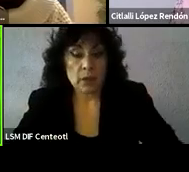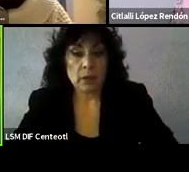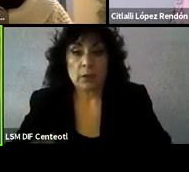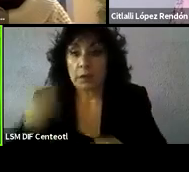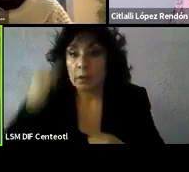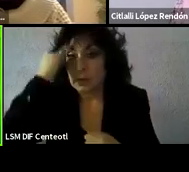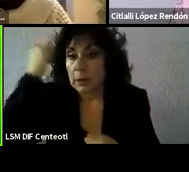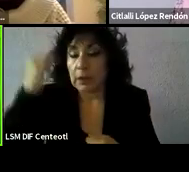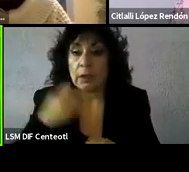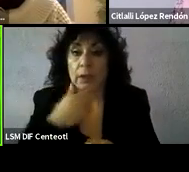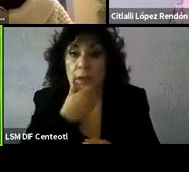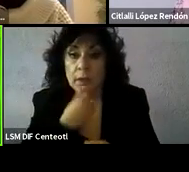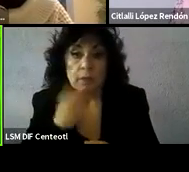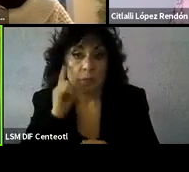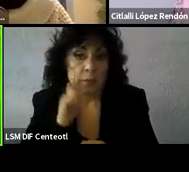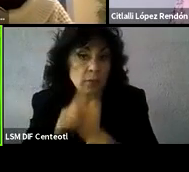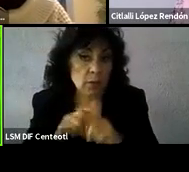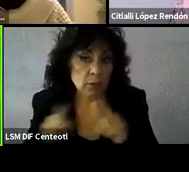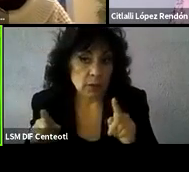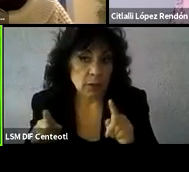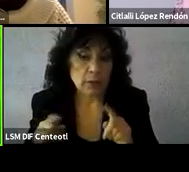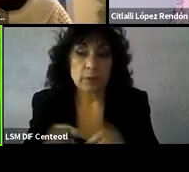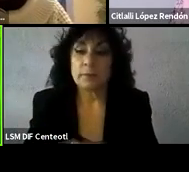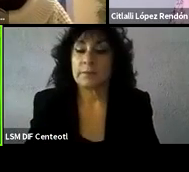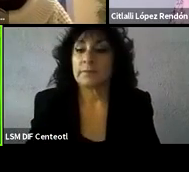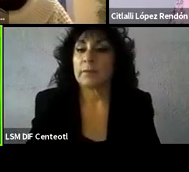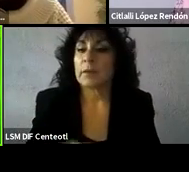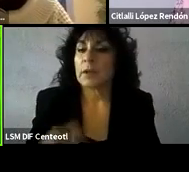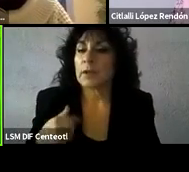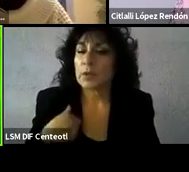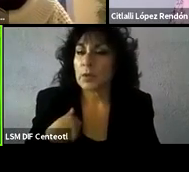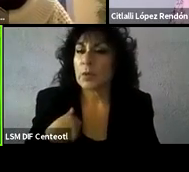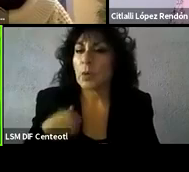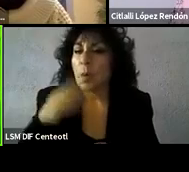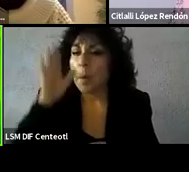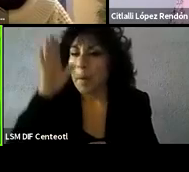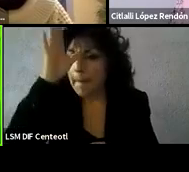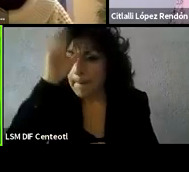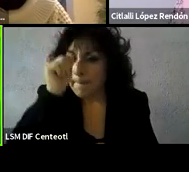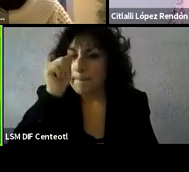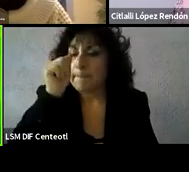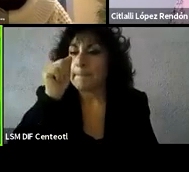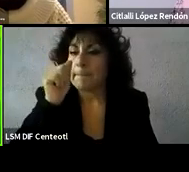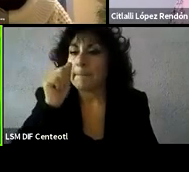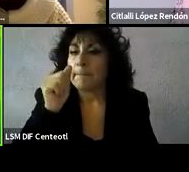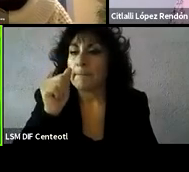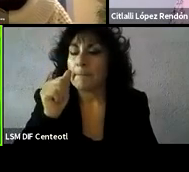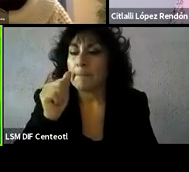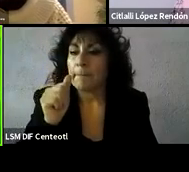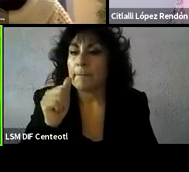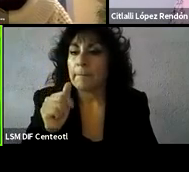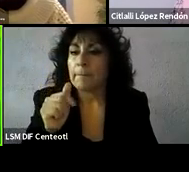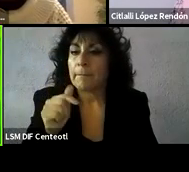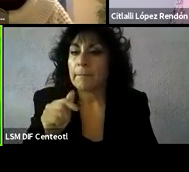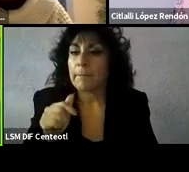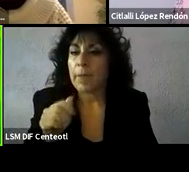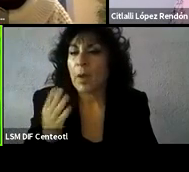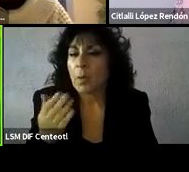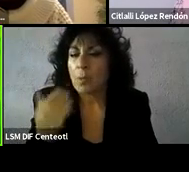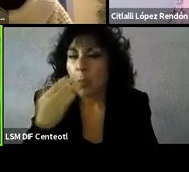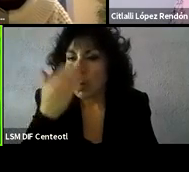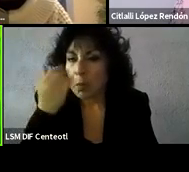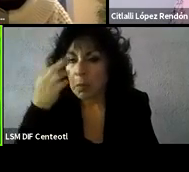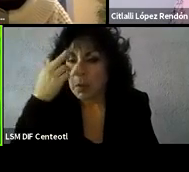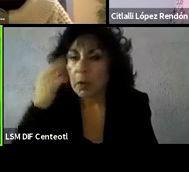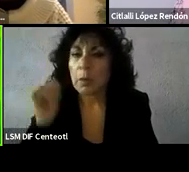no solo yo estaría a favor un poco decir, por ejemplo, no sé si decía Citlali